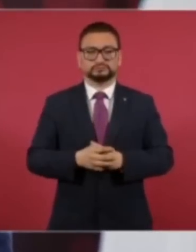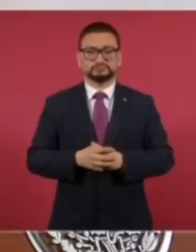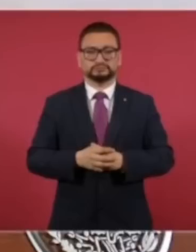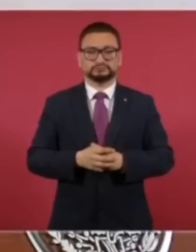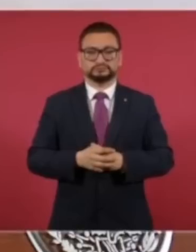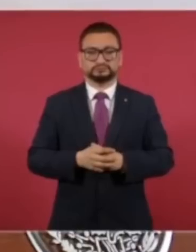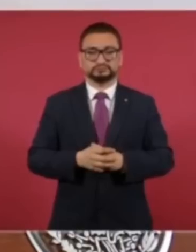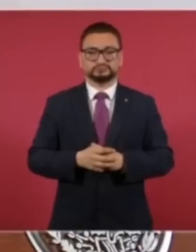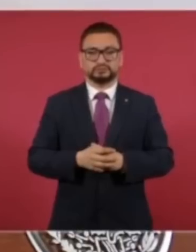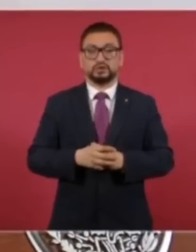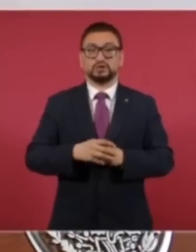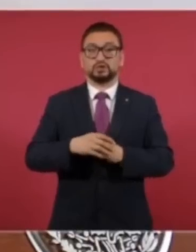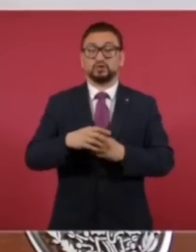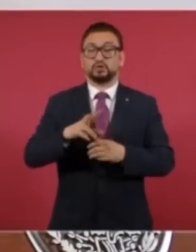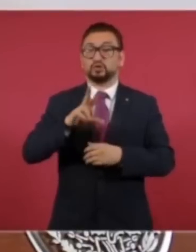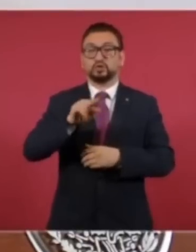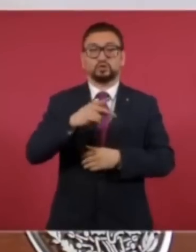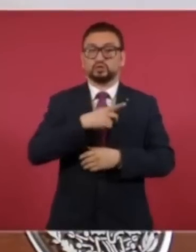la no repetición.